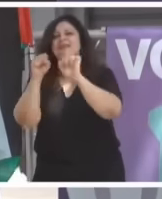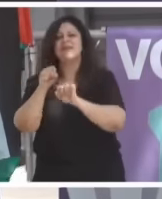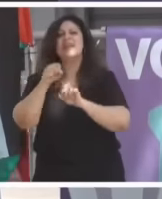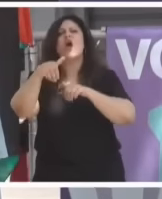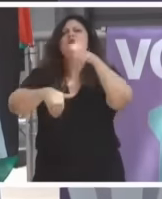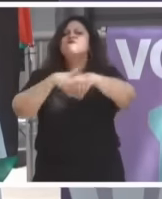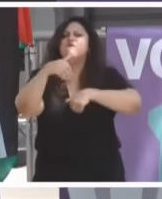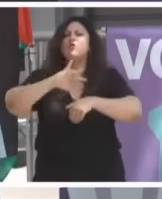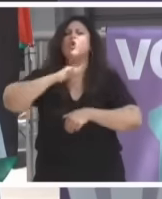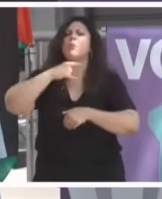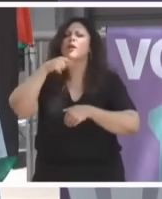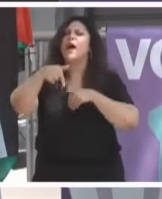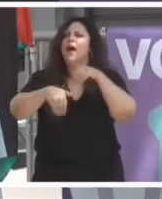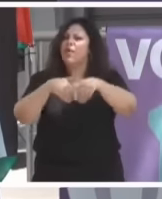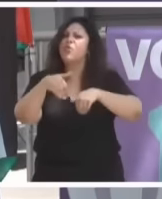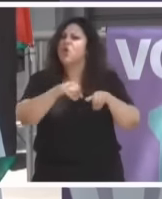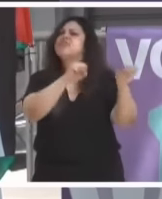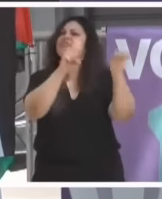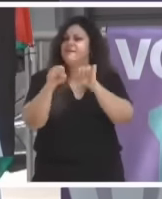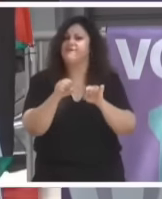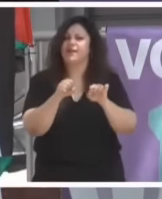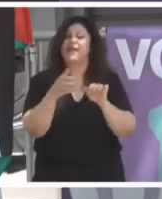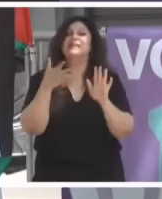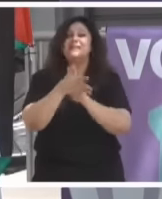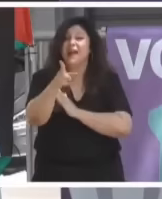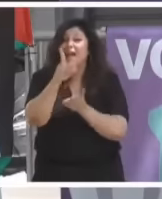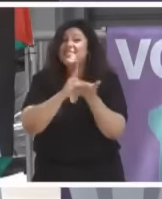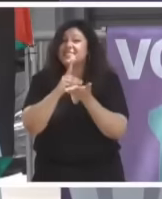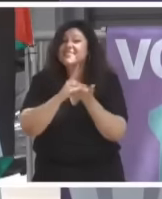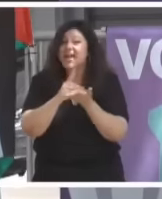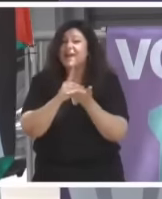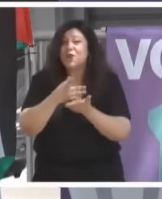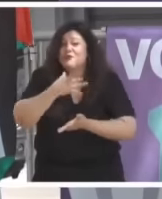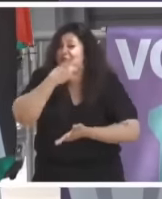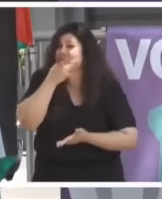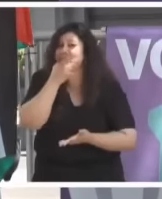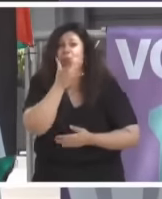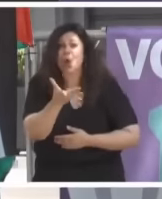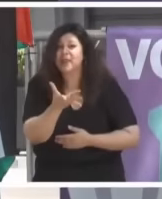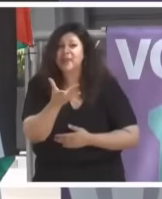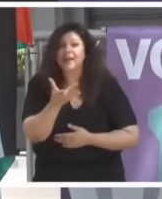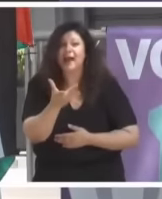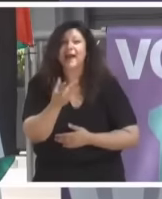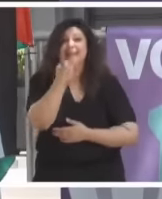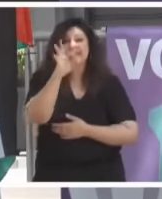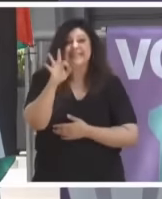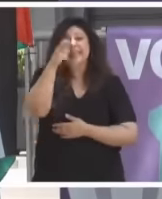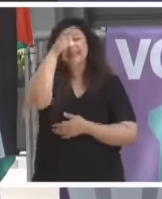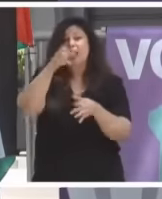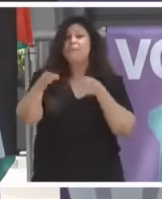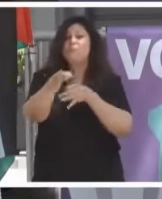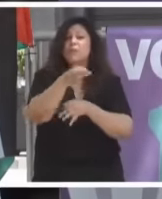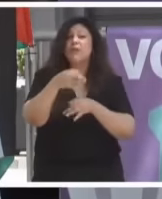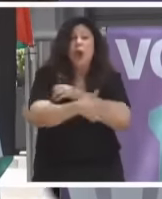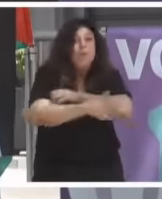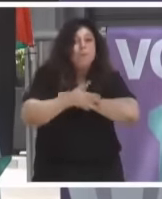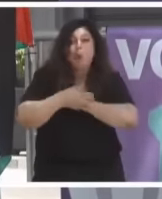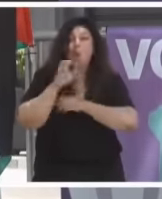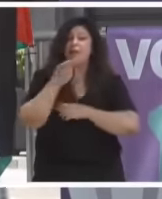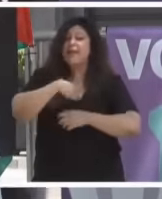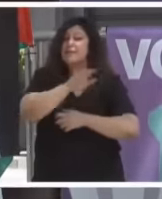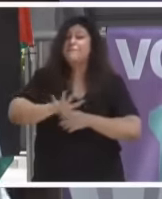urnas es que no se permitan esos datos que nos avergüenzan, que de los 30 municipios más pobres de este